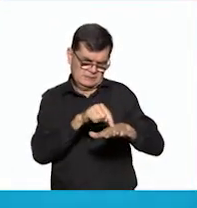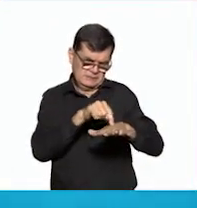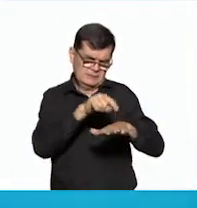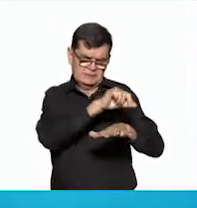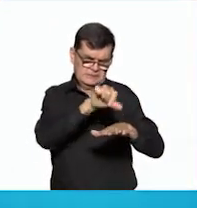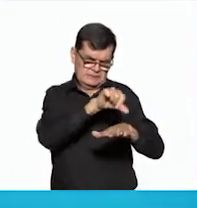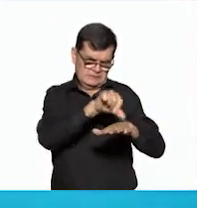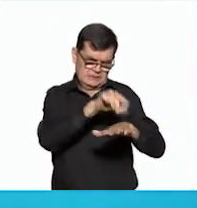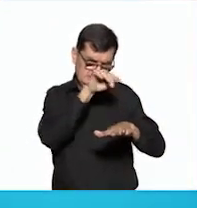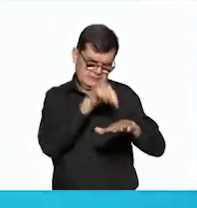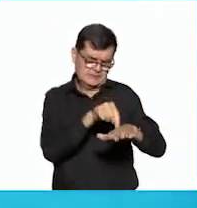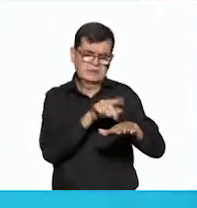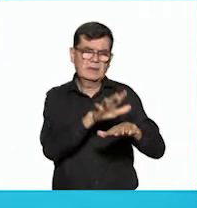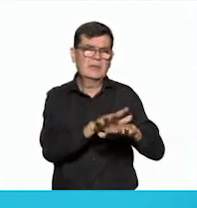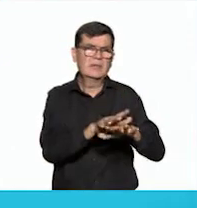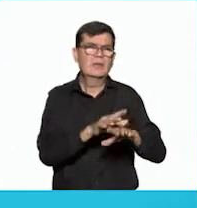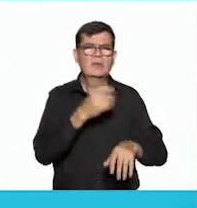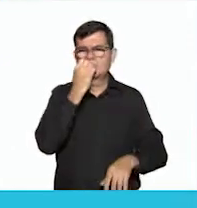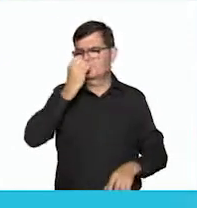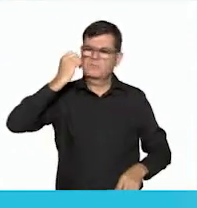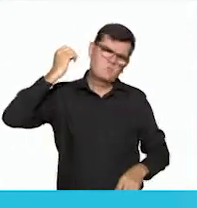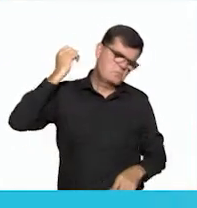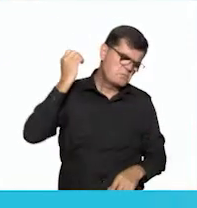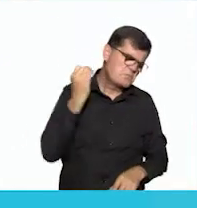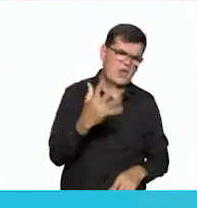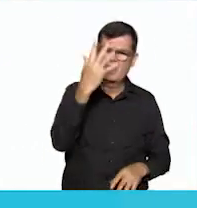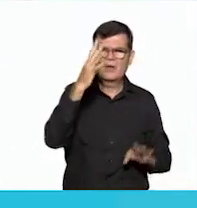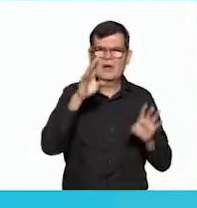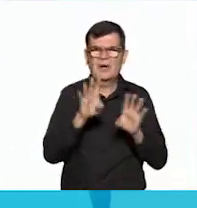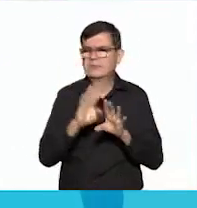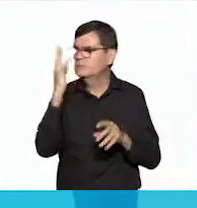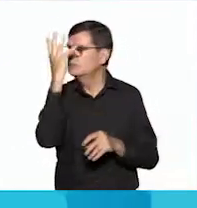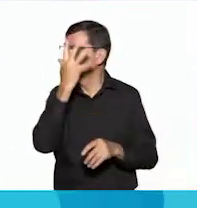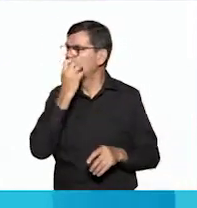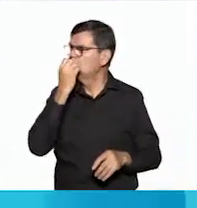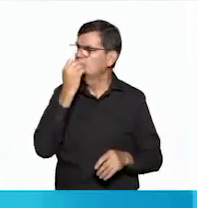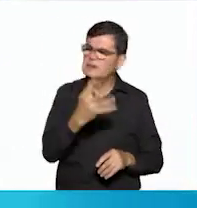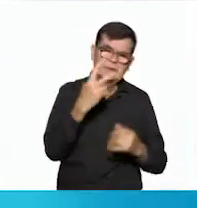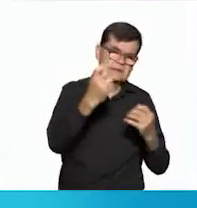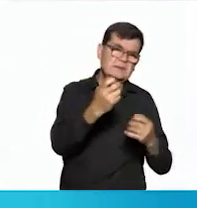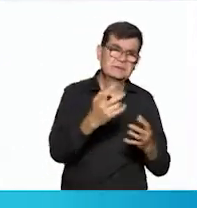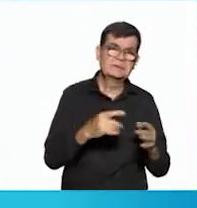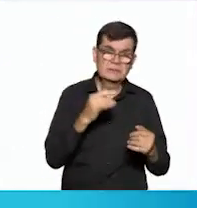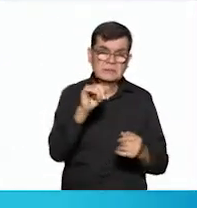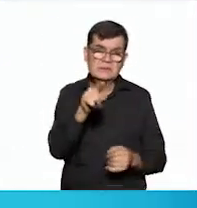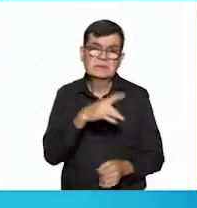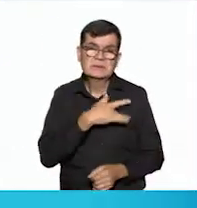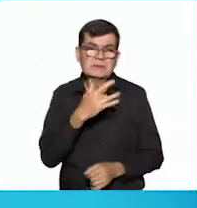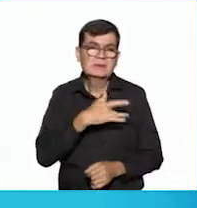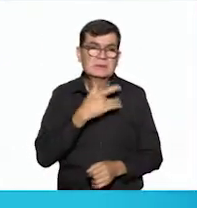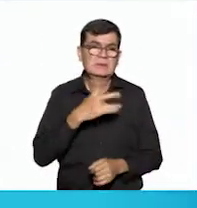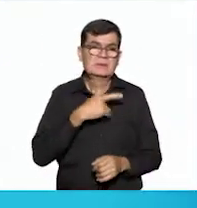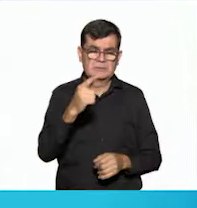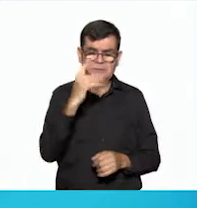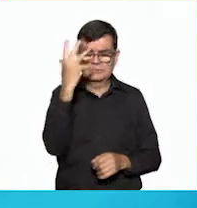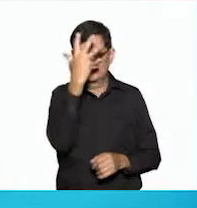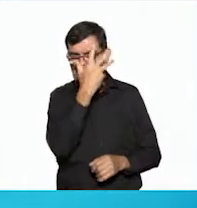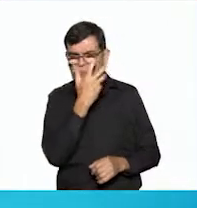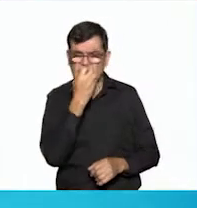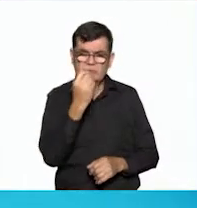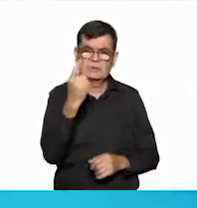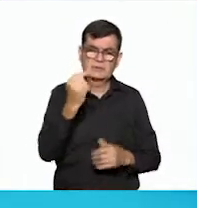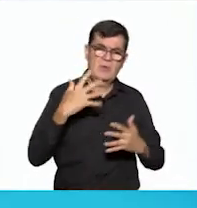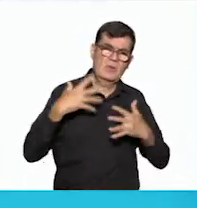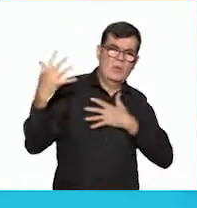estará el centro. ¡No, hombre, qué bárbaro! ¡Qué belleza! ¿A poco no les parece, pero hermosísima